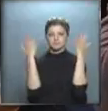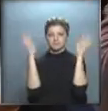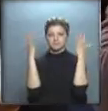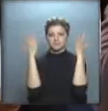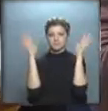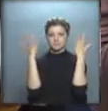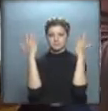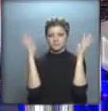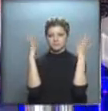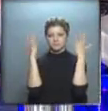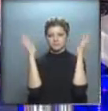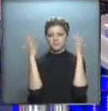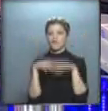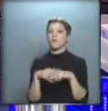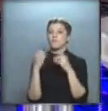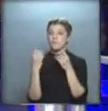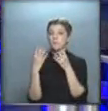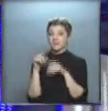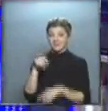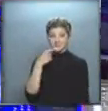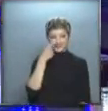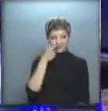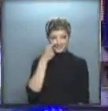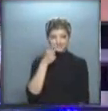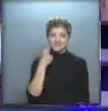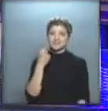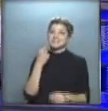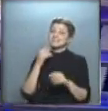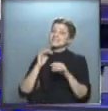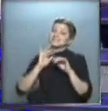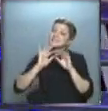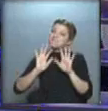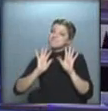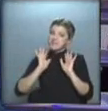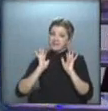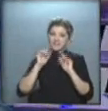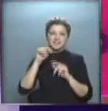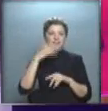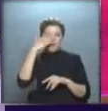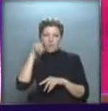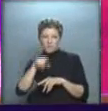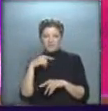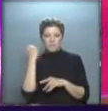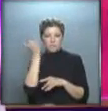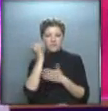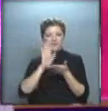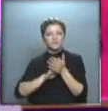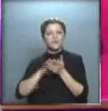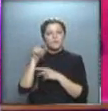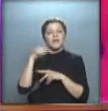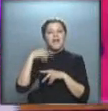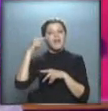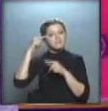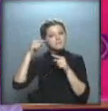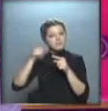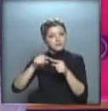Bueno, muy bien, interesante, ¿viste? Pero traduciendo un poco lo último que decía, sobre todo esta idea de que muchas